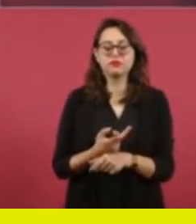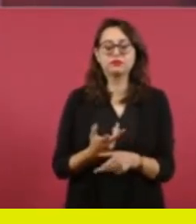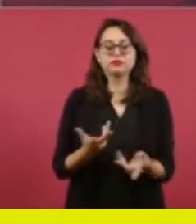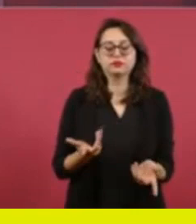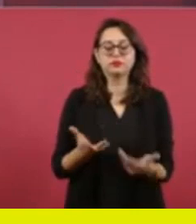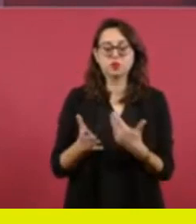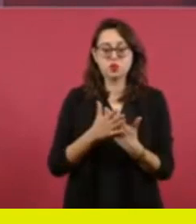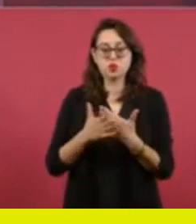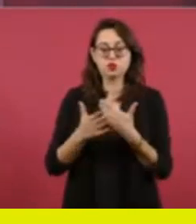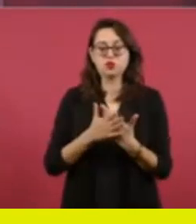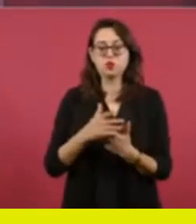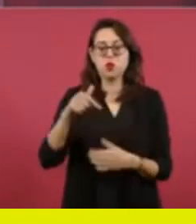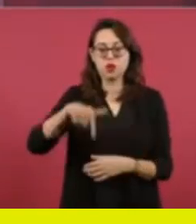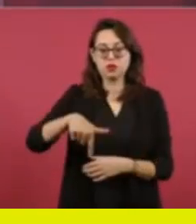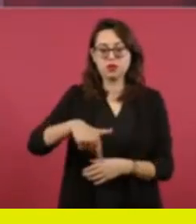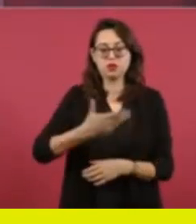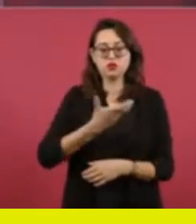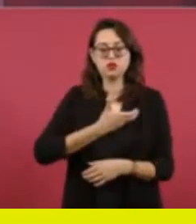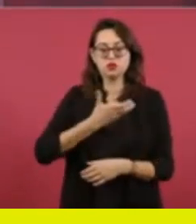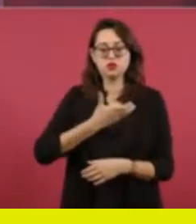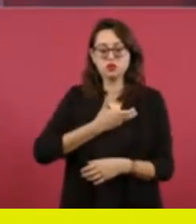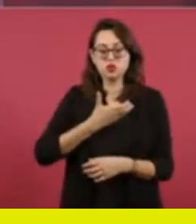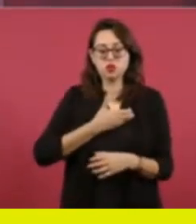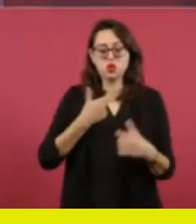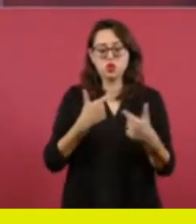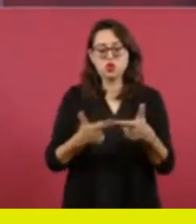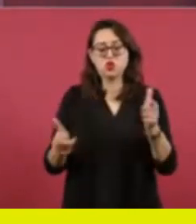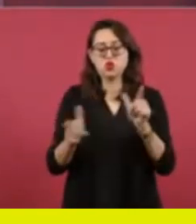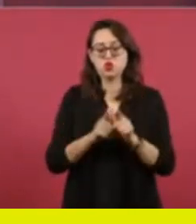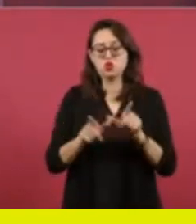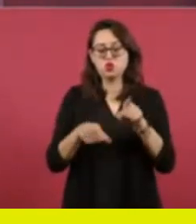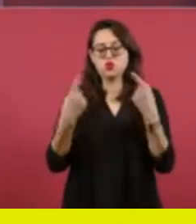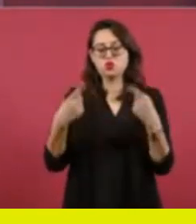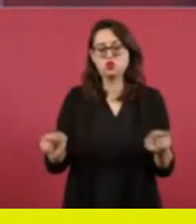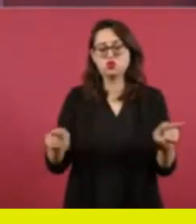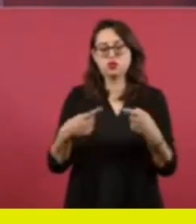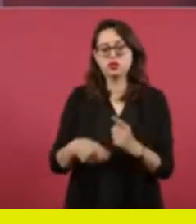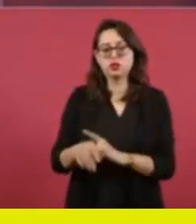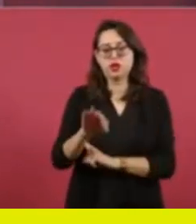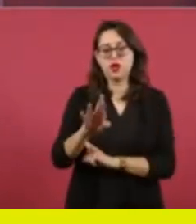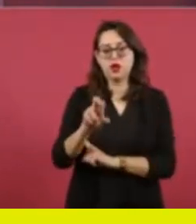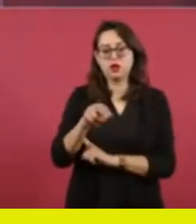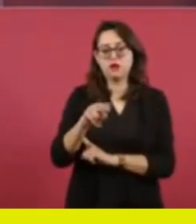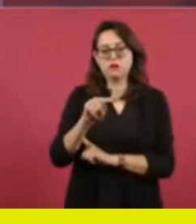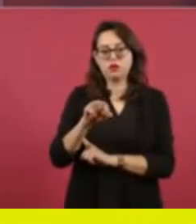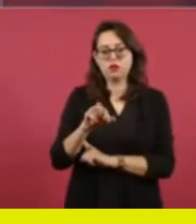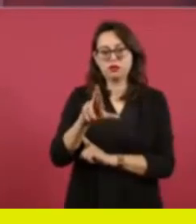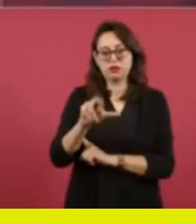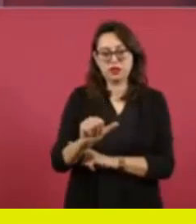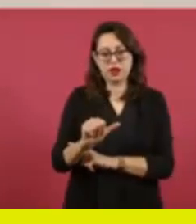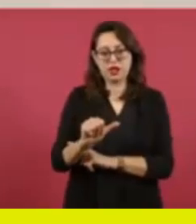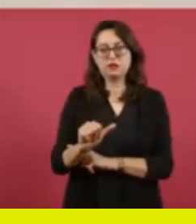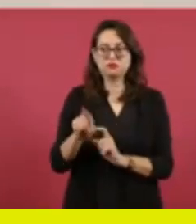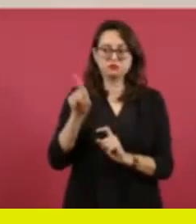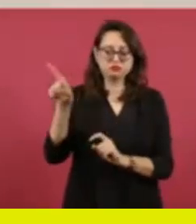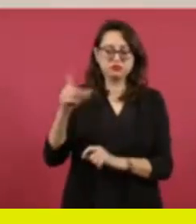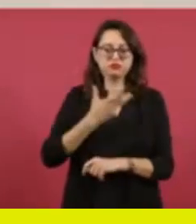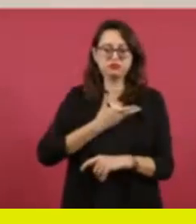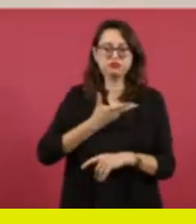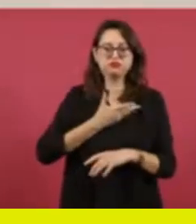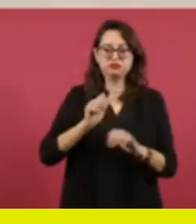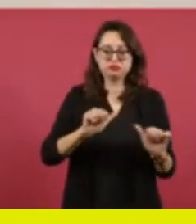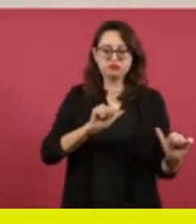Frontera y hay una canción que canta esta niña,